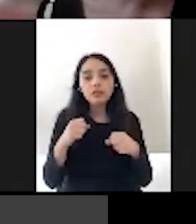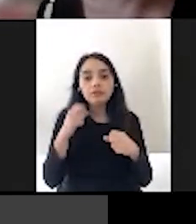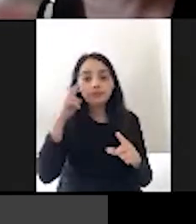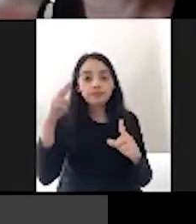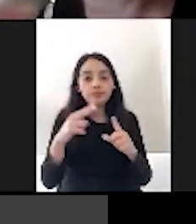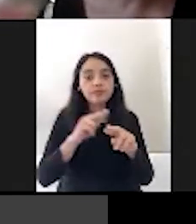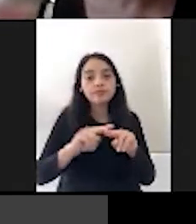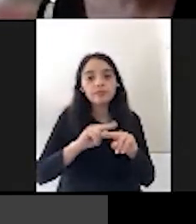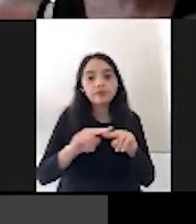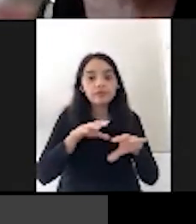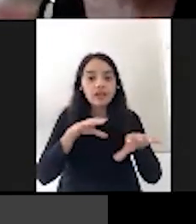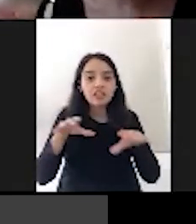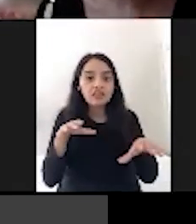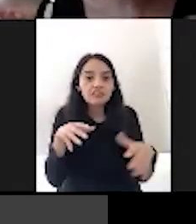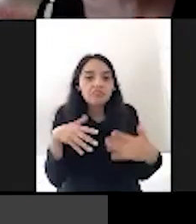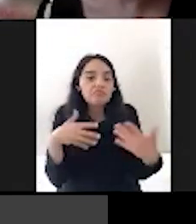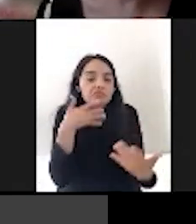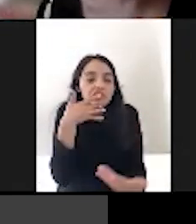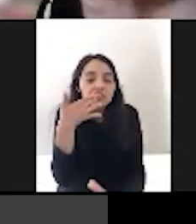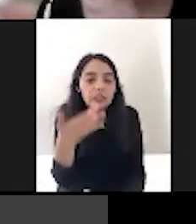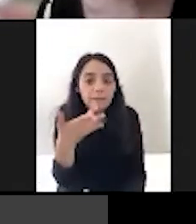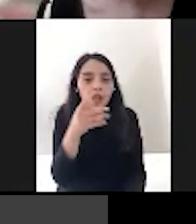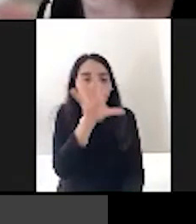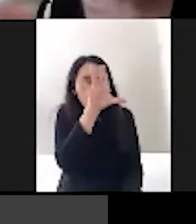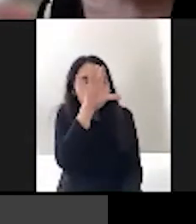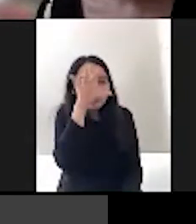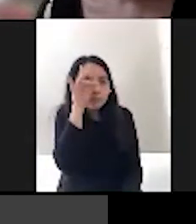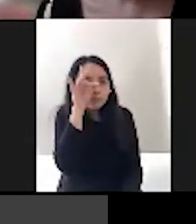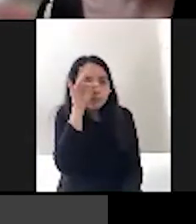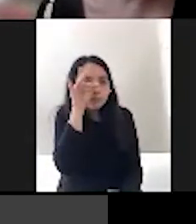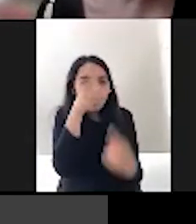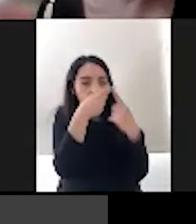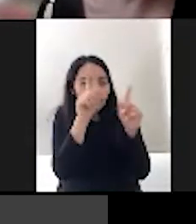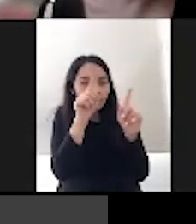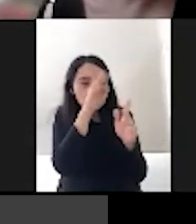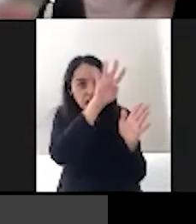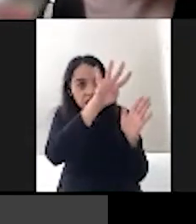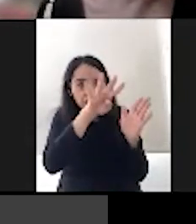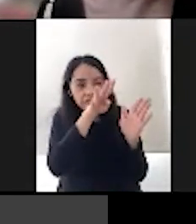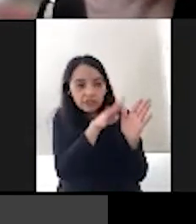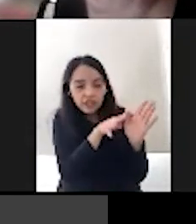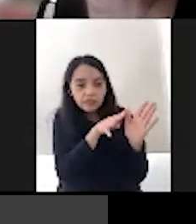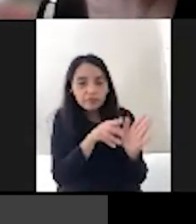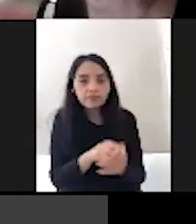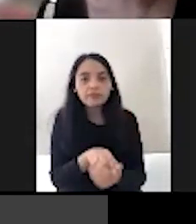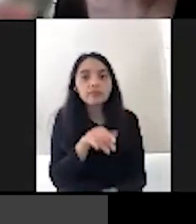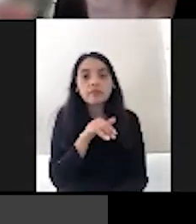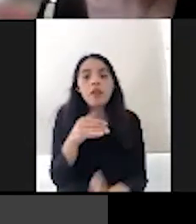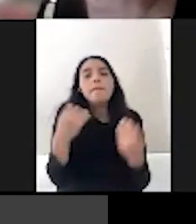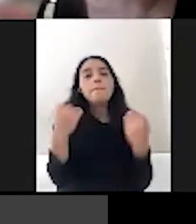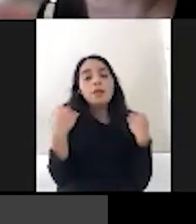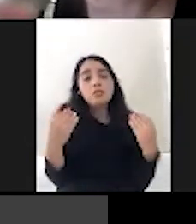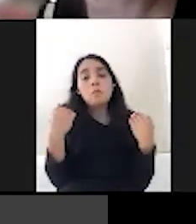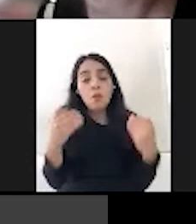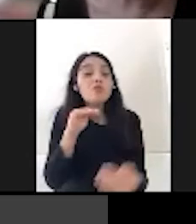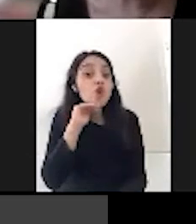era distinguir la orientación de estas barras en estas imágenes, ¿sí? Si bien después del entrenamiento, y bastante rápido, digamos, las personas